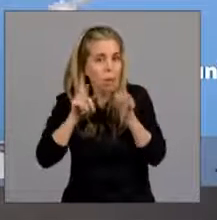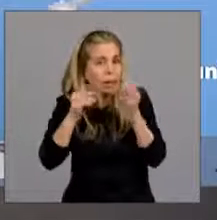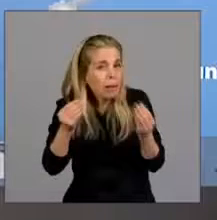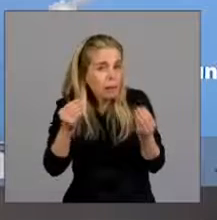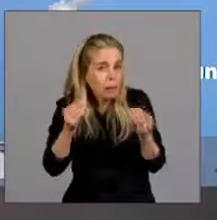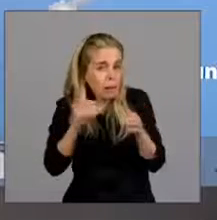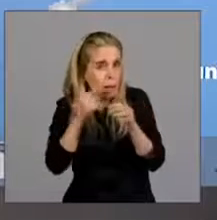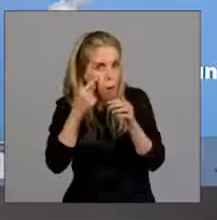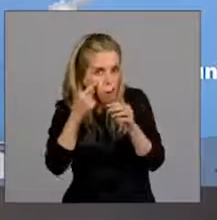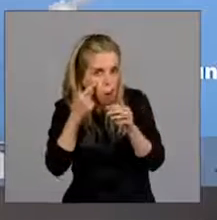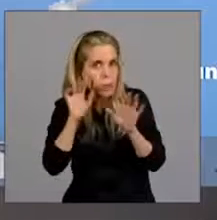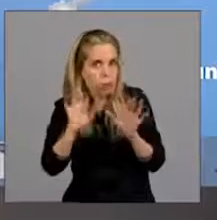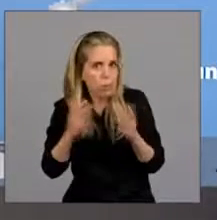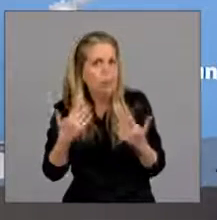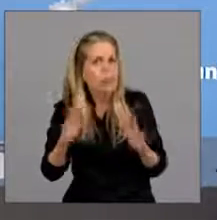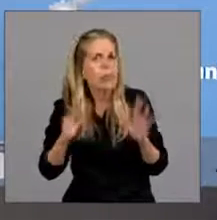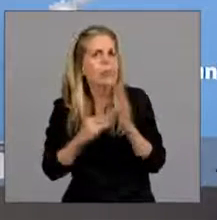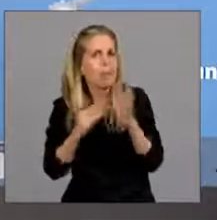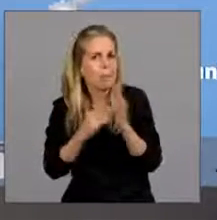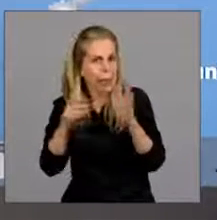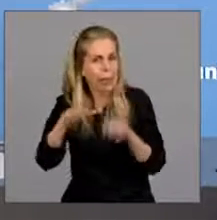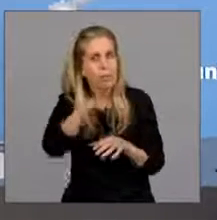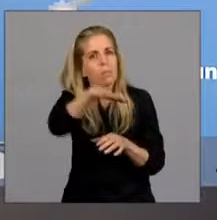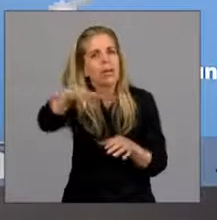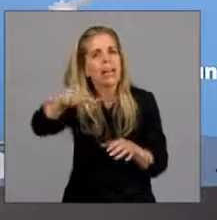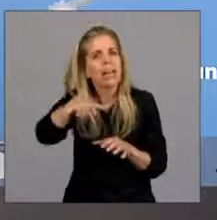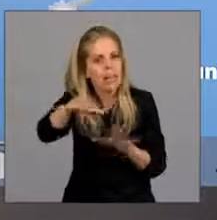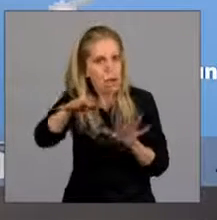la posibilidad en cada región de que eso ocurra.